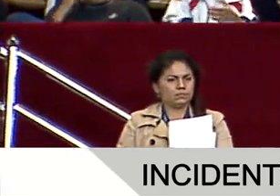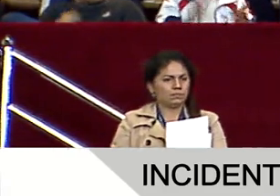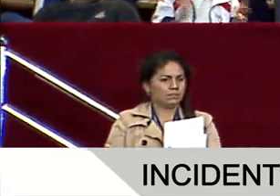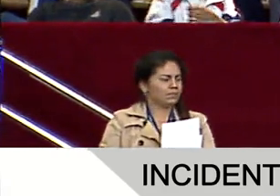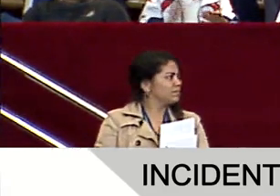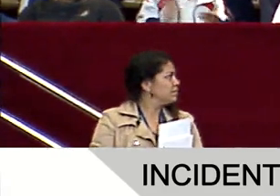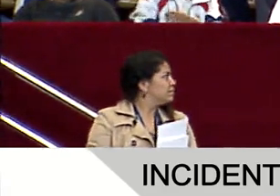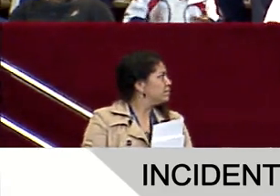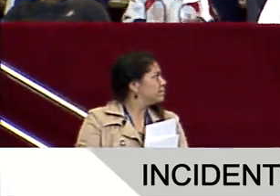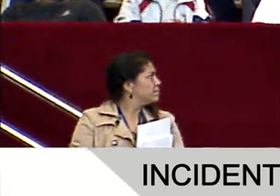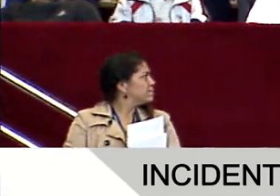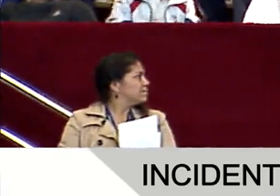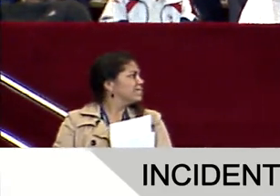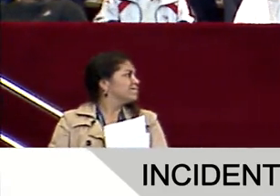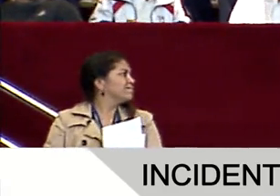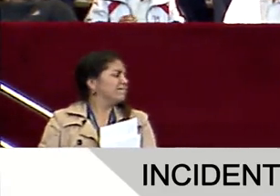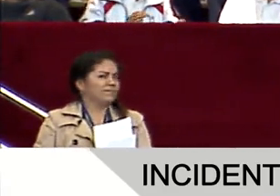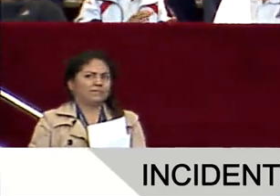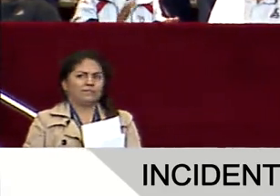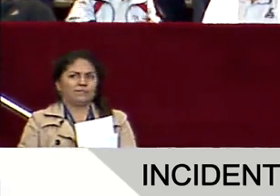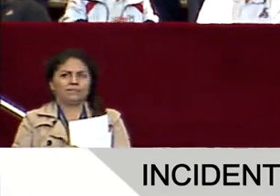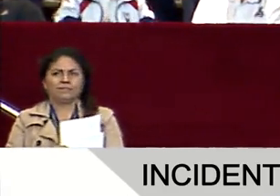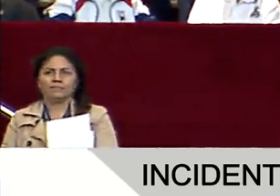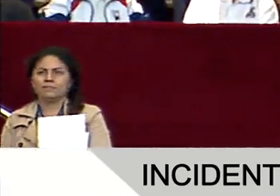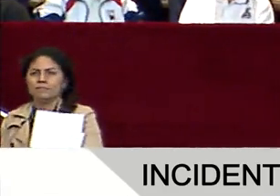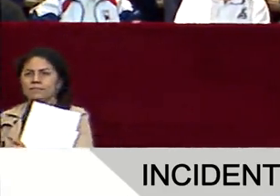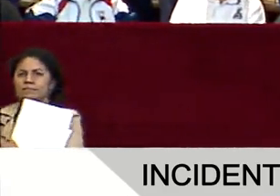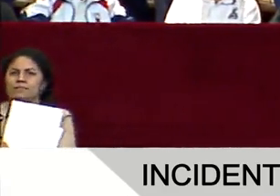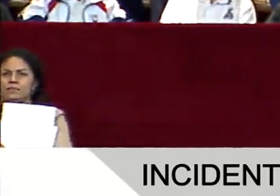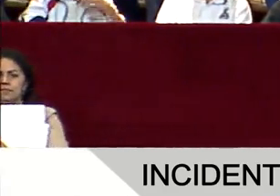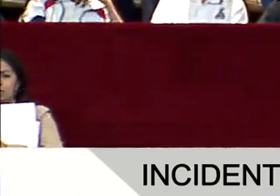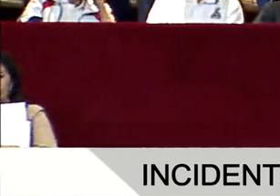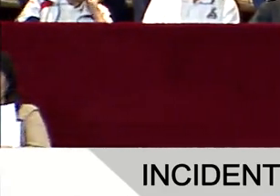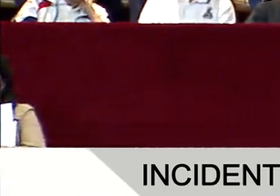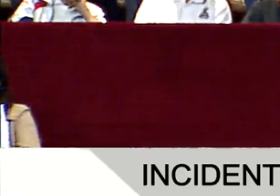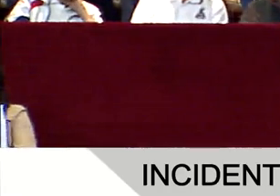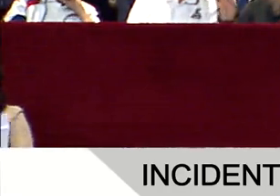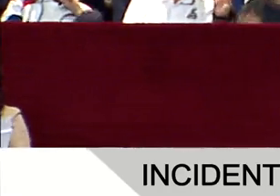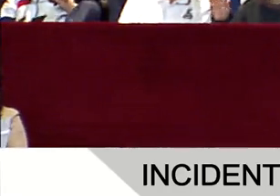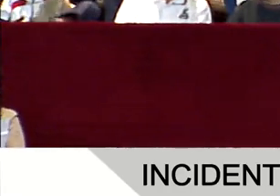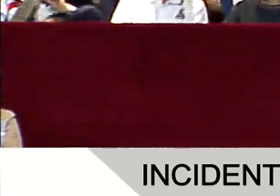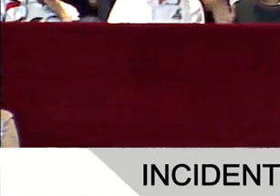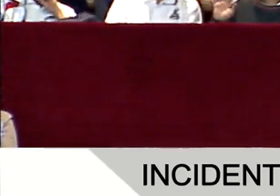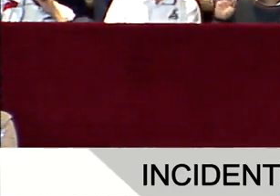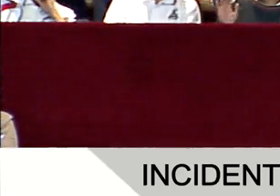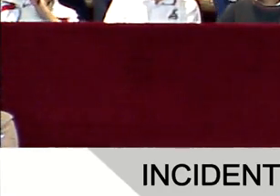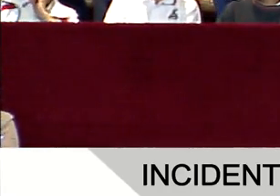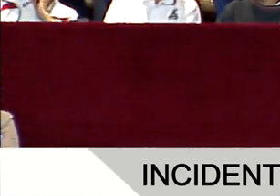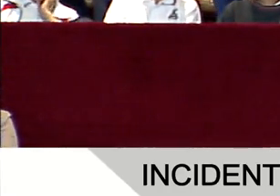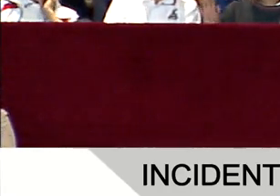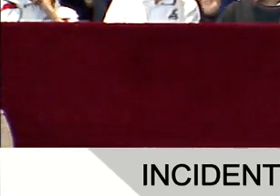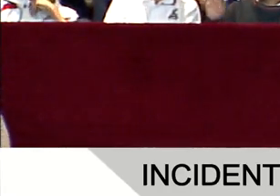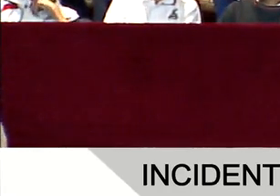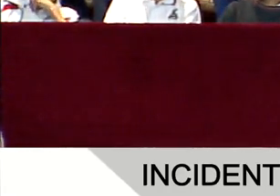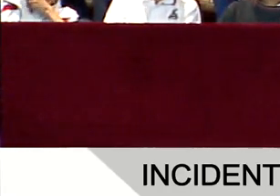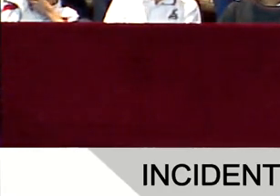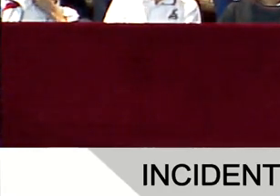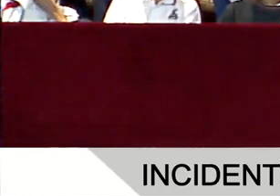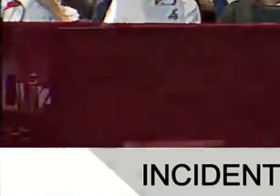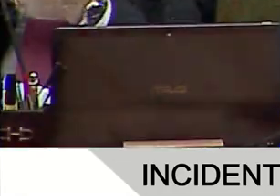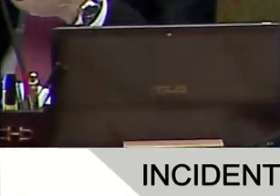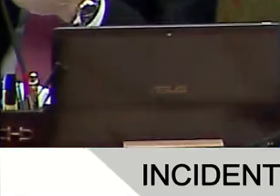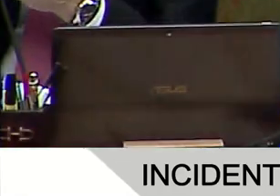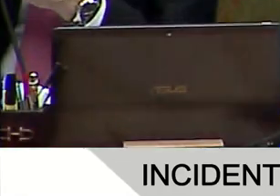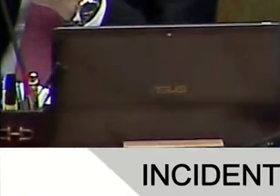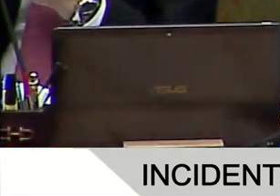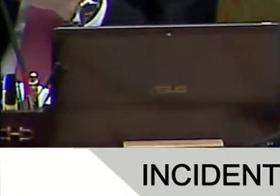quien los ha invitado. Gracias, presidente. Que les vaya muy bien. Gracias, presidente. Igual que a la diputada. Ya.